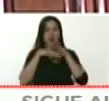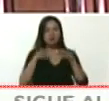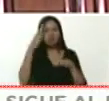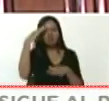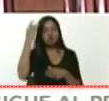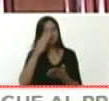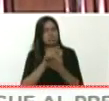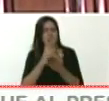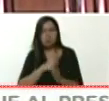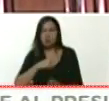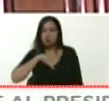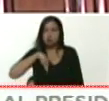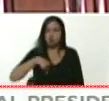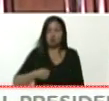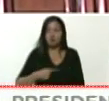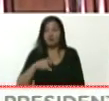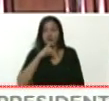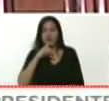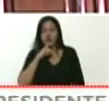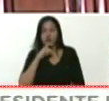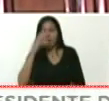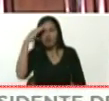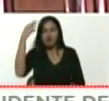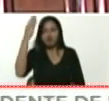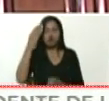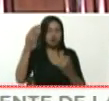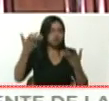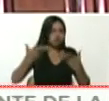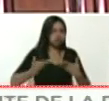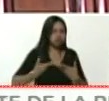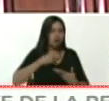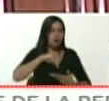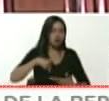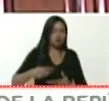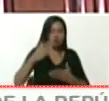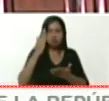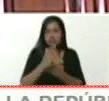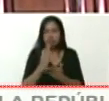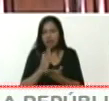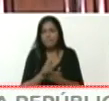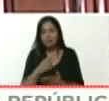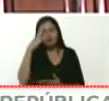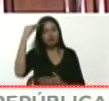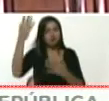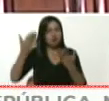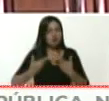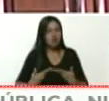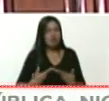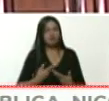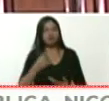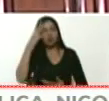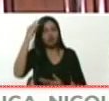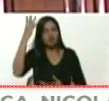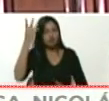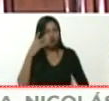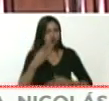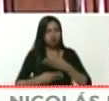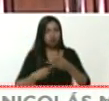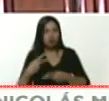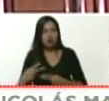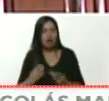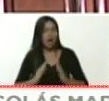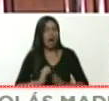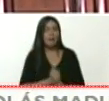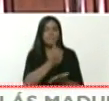siempre digo, frente a las dificultades, Dios proveerá. Dios proveerá, Dios proveerá. Amén,